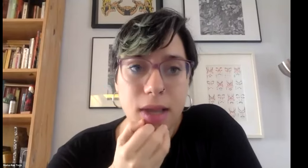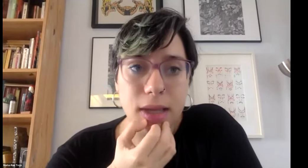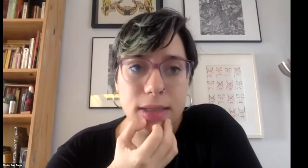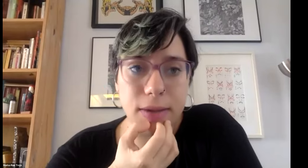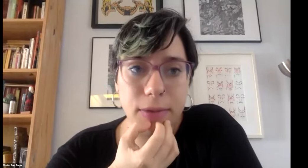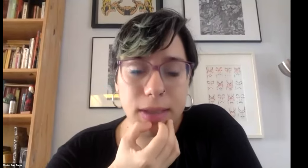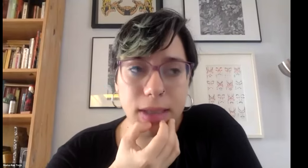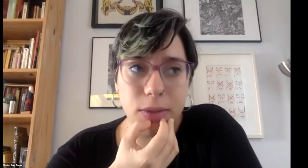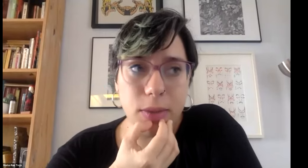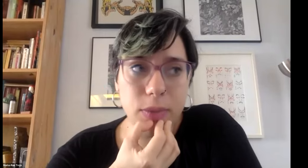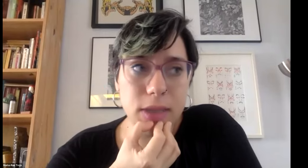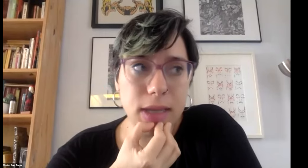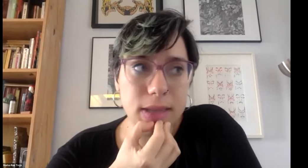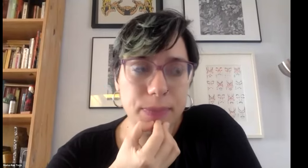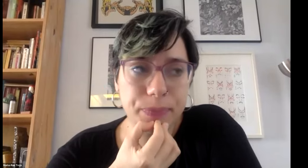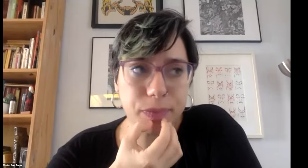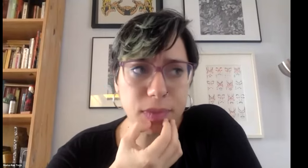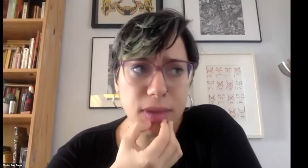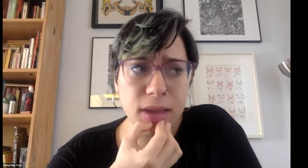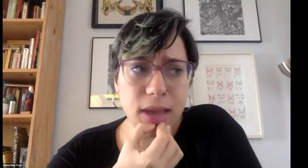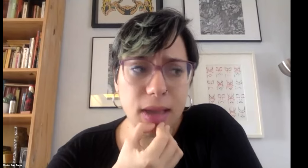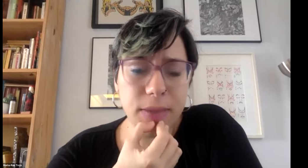que está afectando a muchas